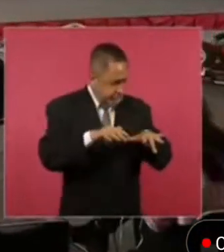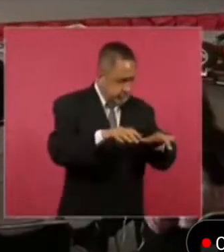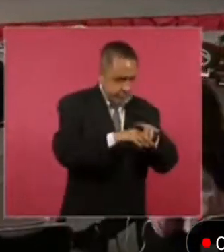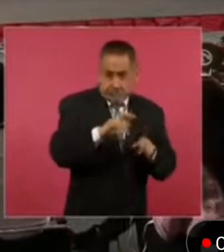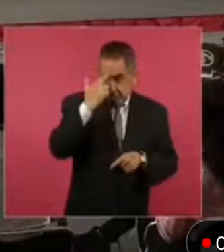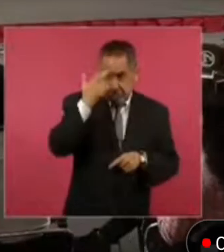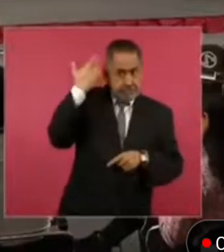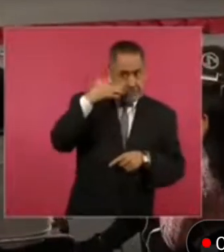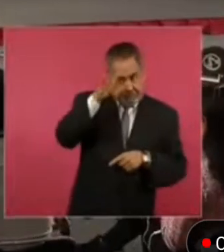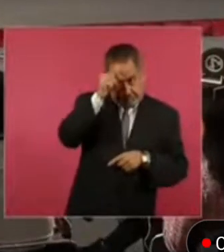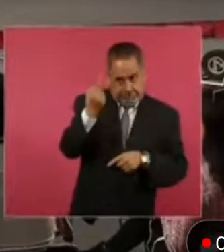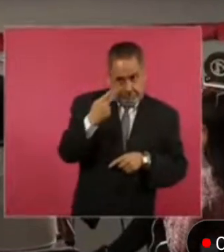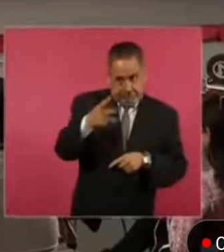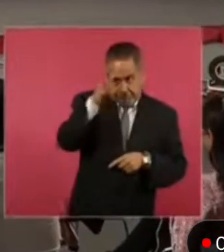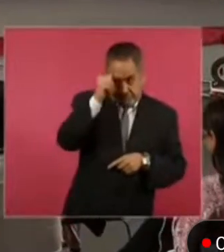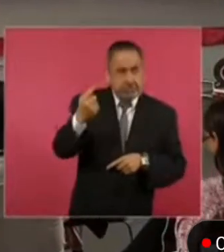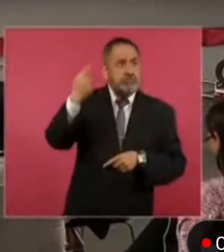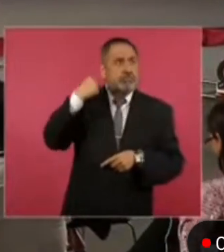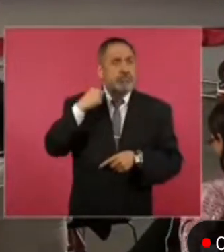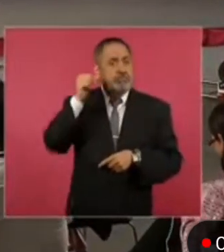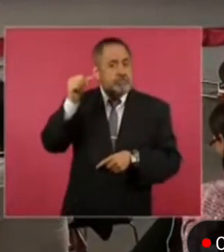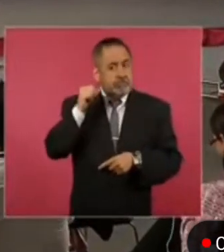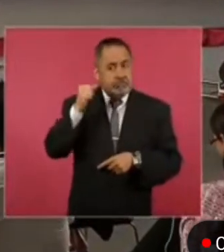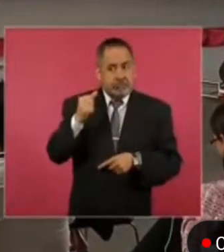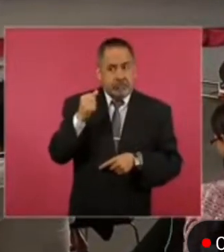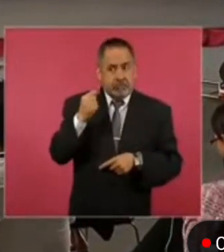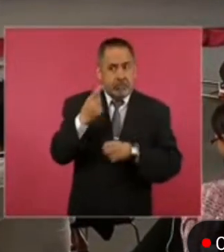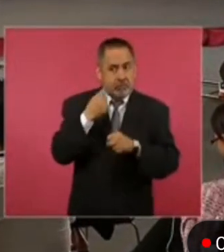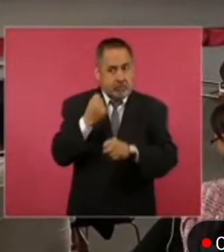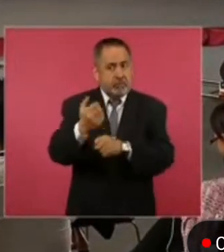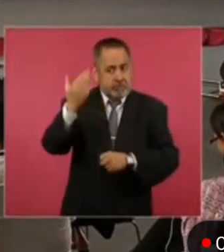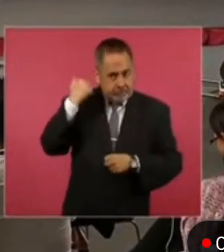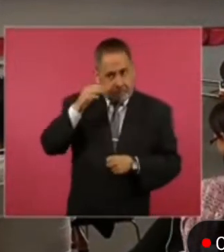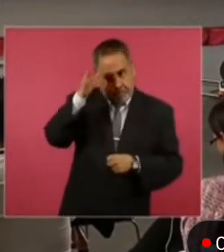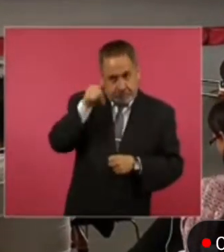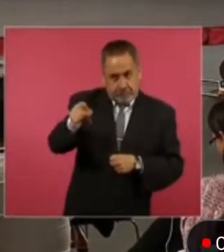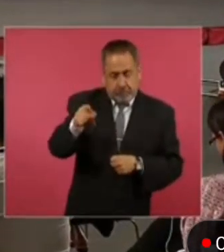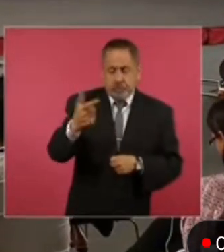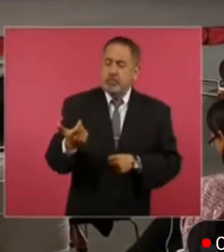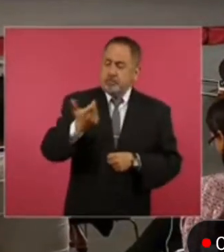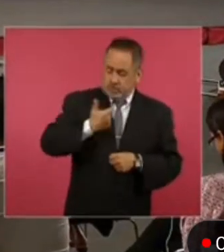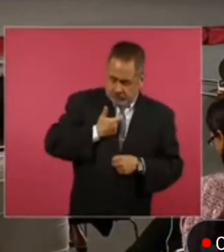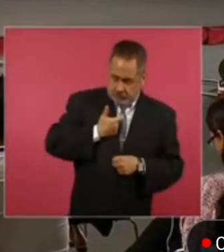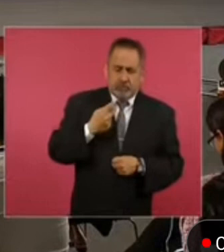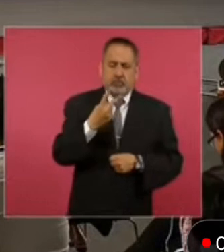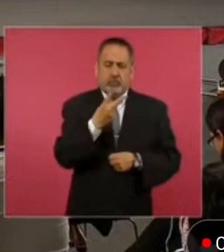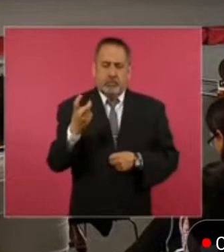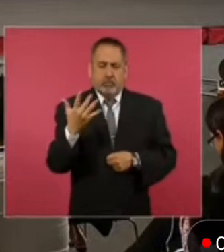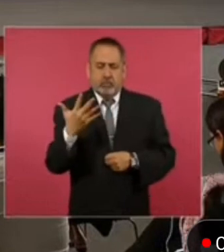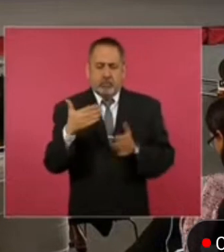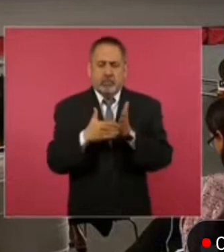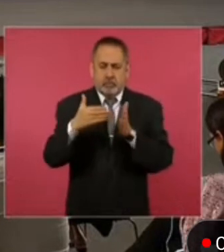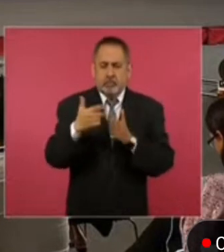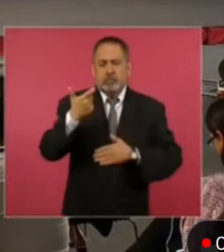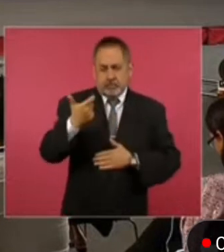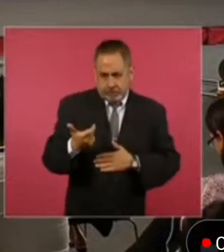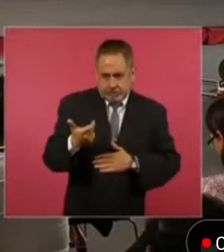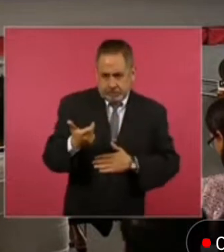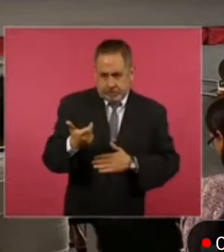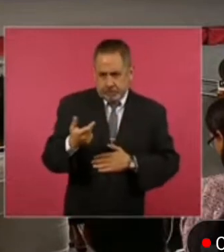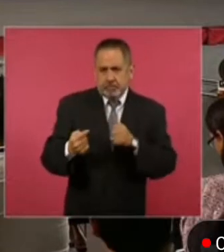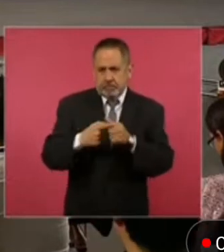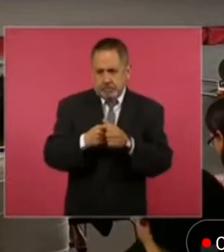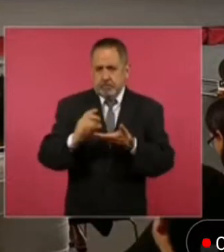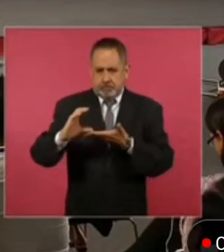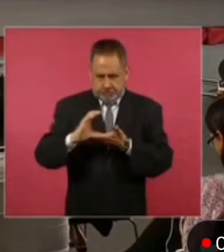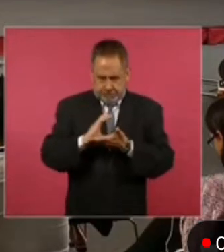según acuerdo celebrado en abril del año próximo pasado, se nos hizo un pago de 250 millones de pesos como